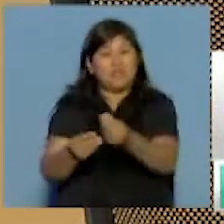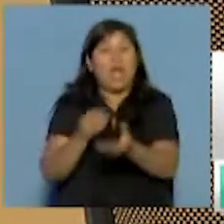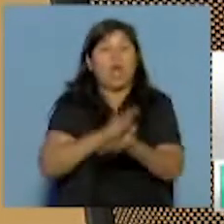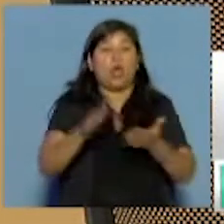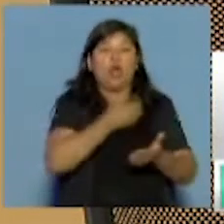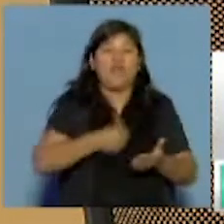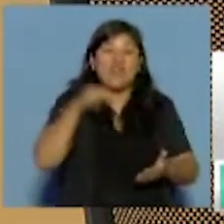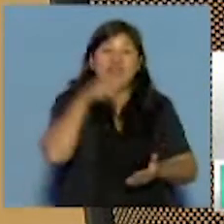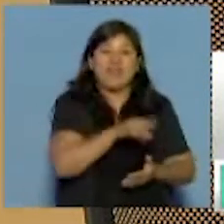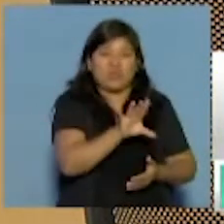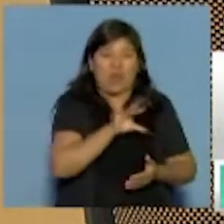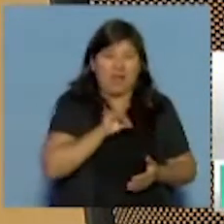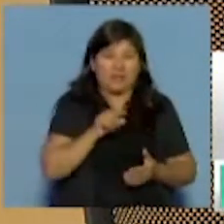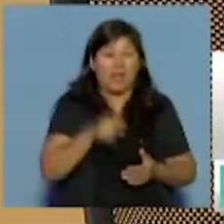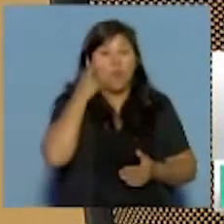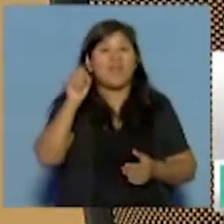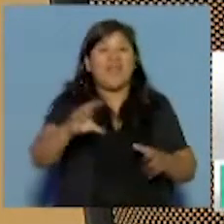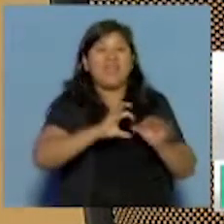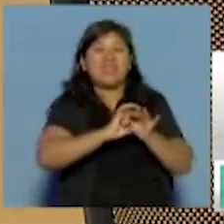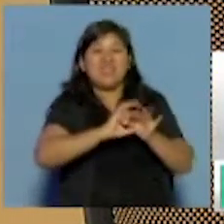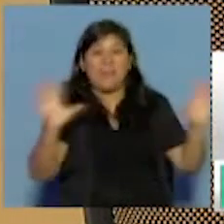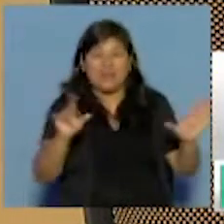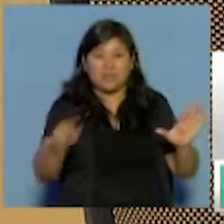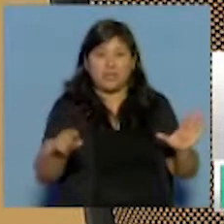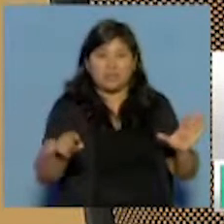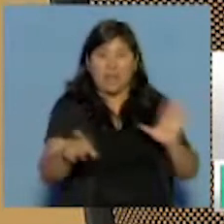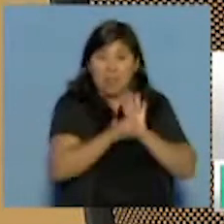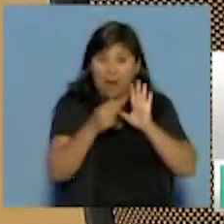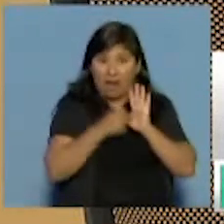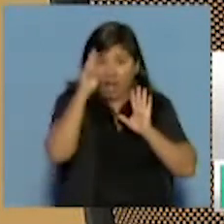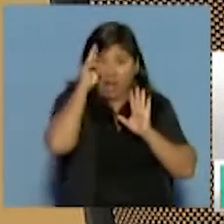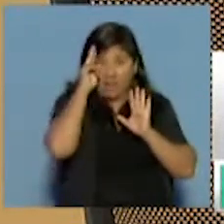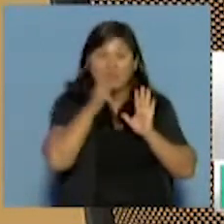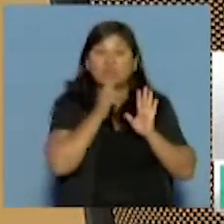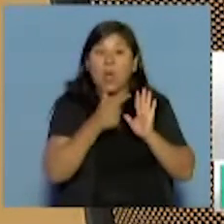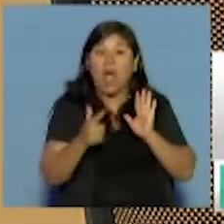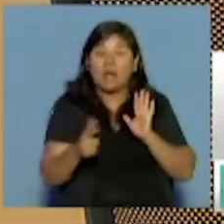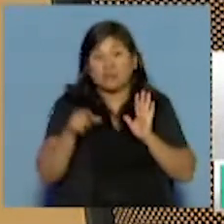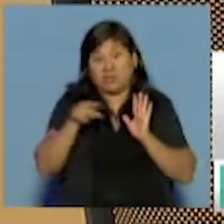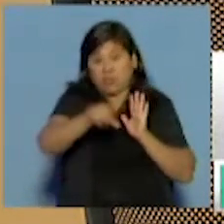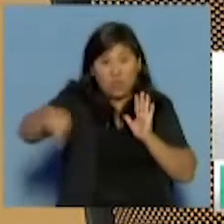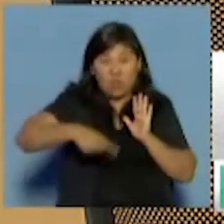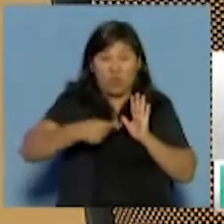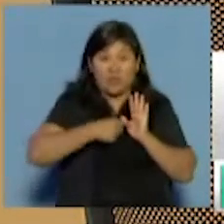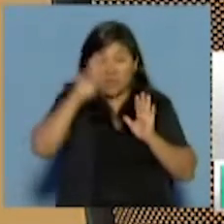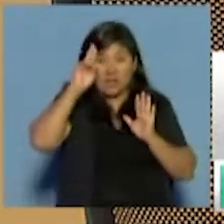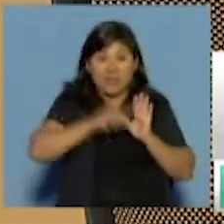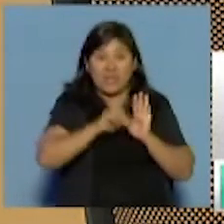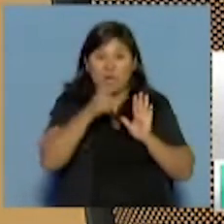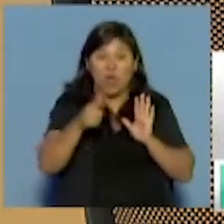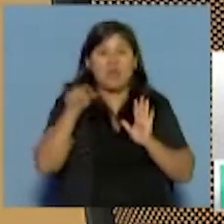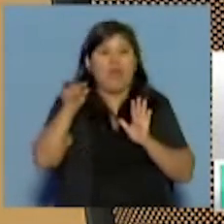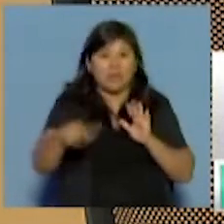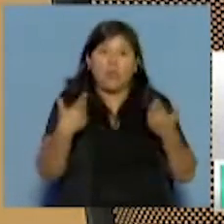de una forma ilegal y las personas que han declarado incluso pueden ir a la cárcel así que en realidad el conflicto empieza